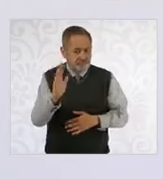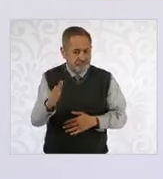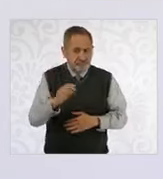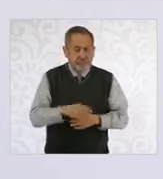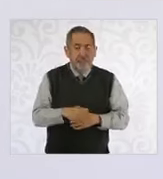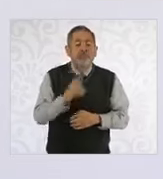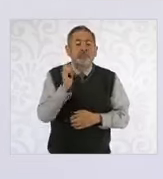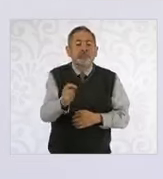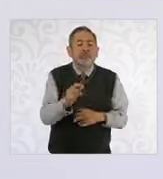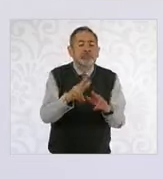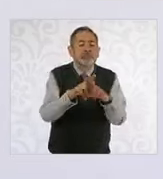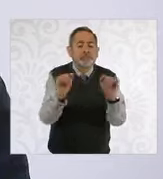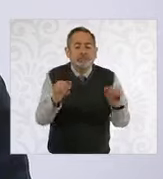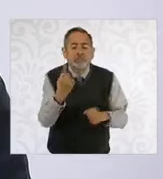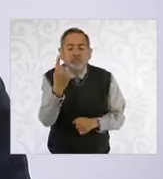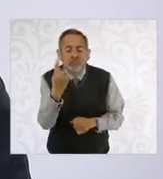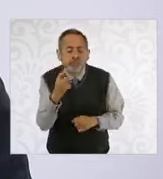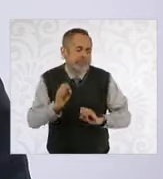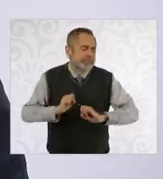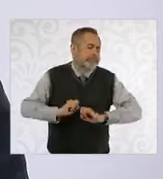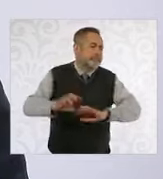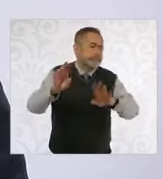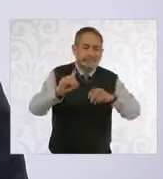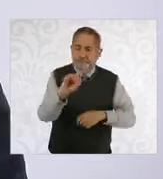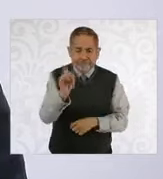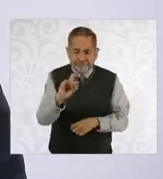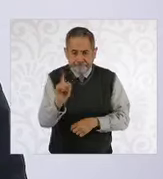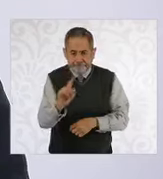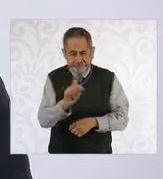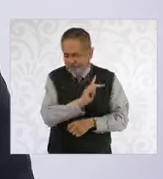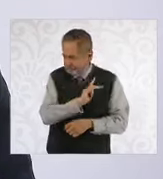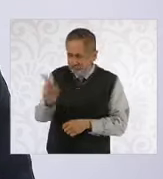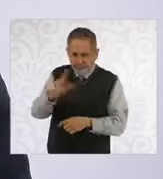un solo caso que no se haya abierto en ese momento la